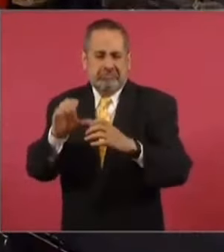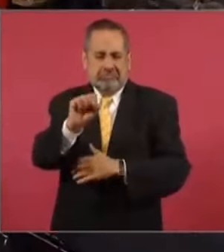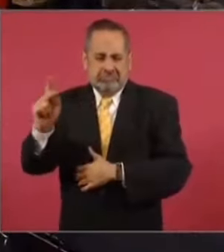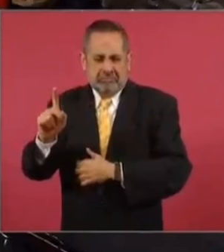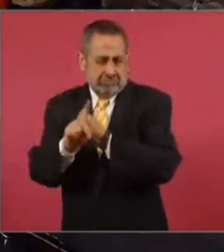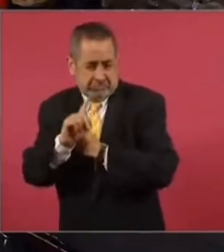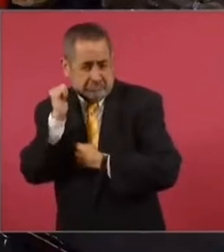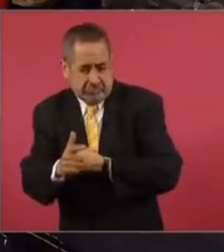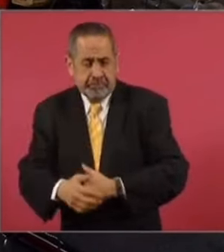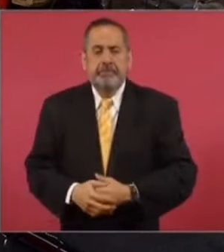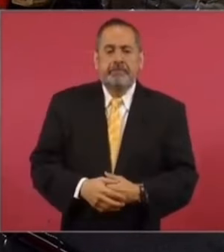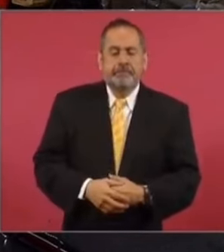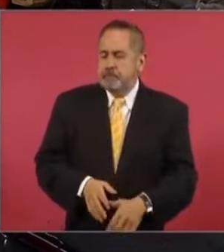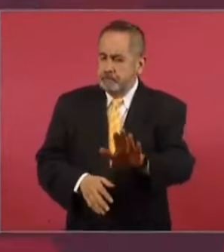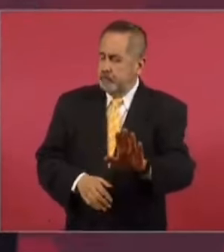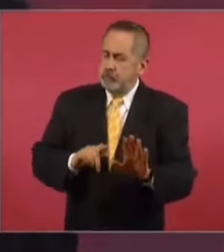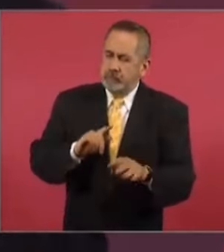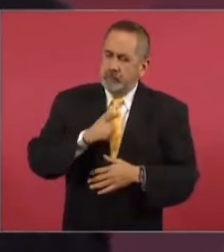problema.